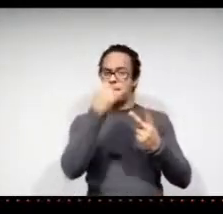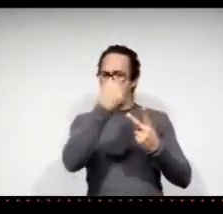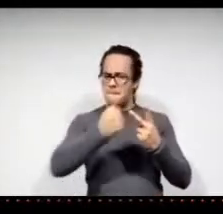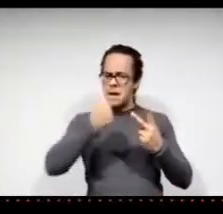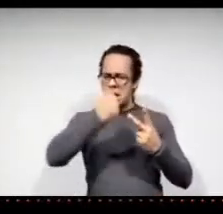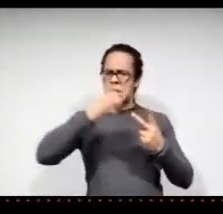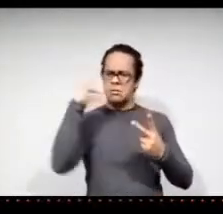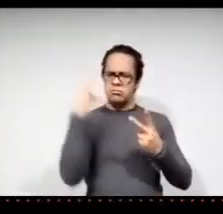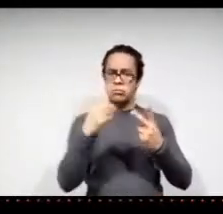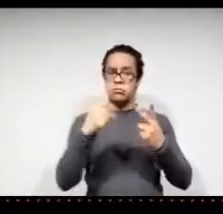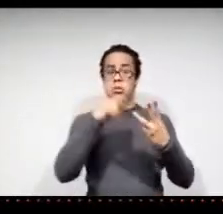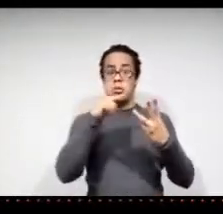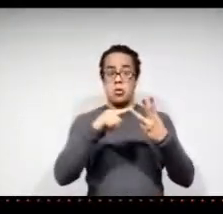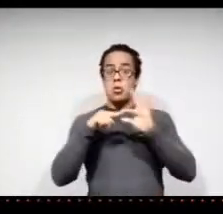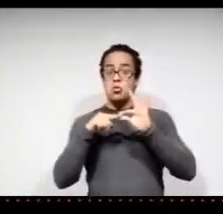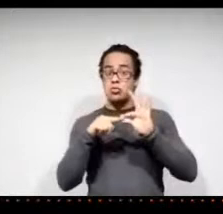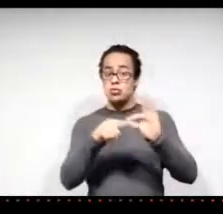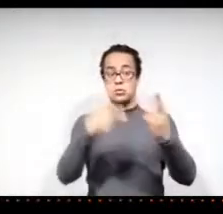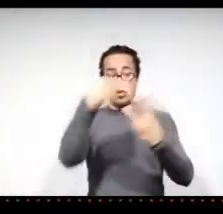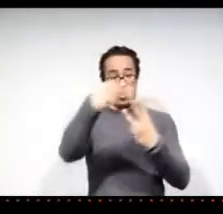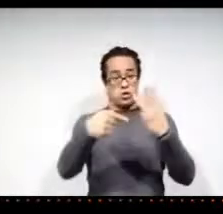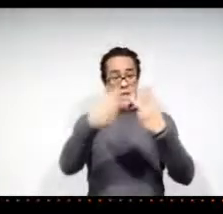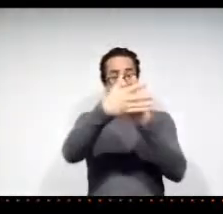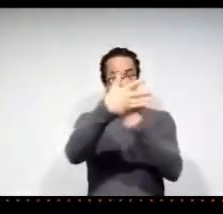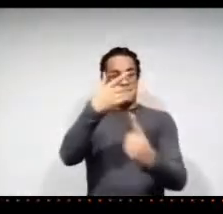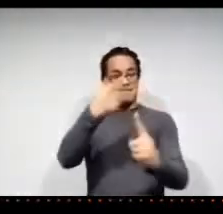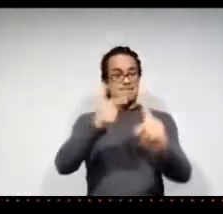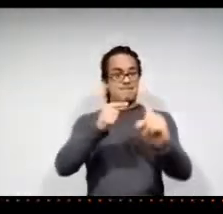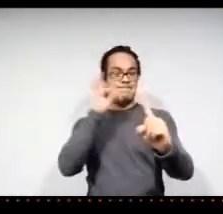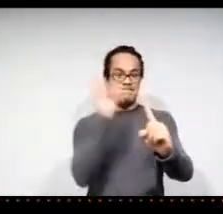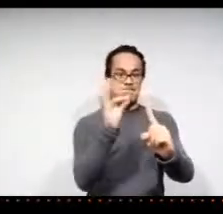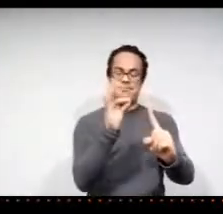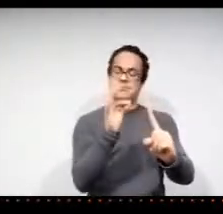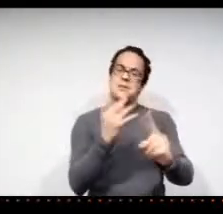de acompañamiento. Valga, perdón por la redundancia.